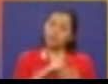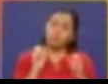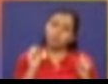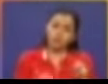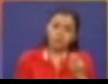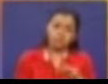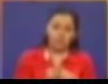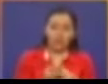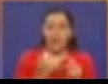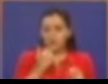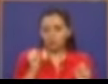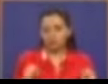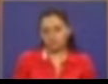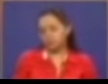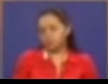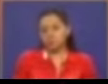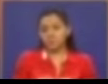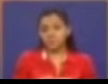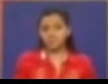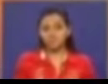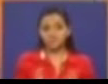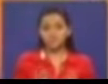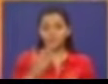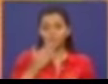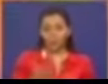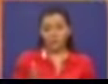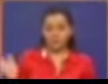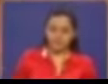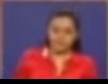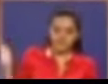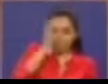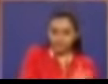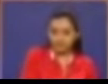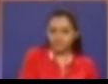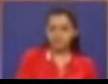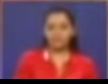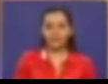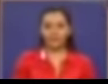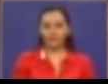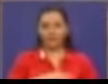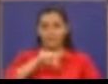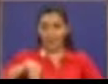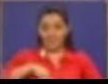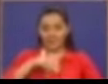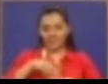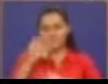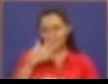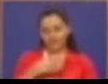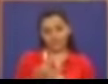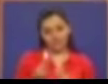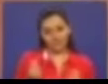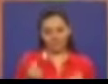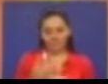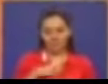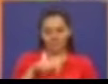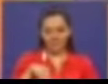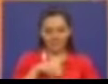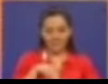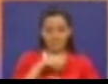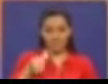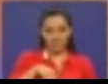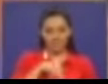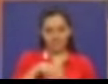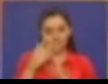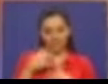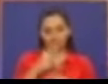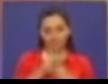minimizar esos estragos. Bueno, y reivindicándome con Manabí, continuar reivindicándome con Manabí,